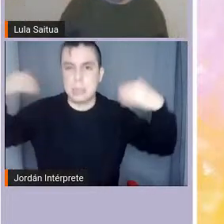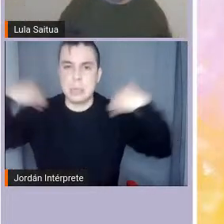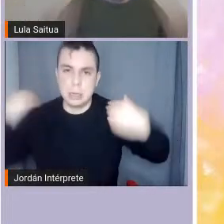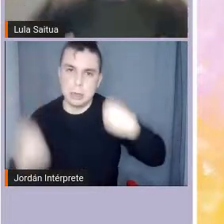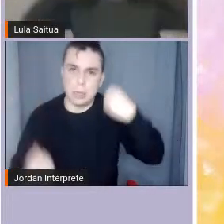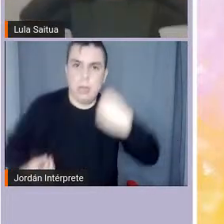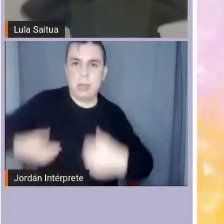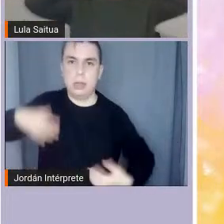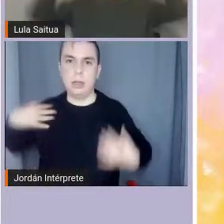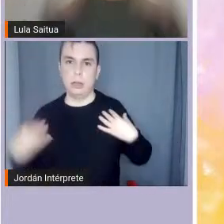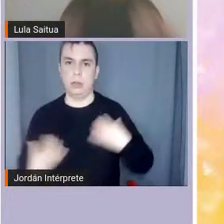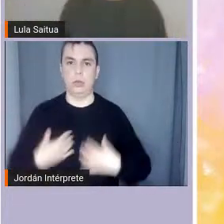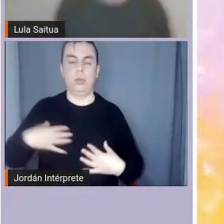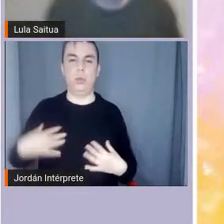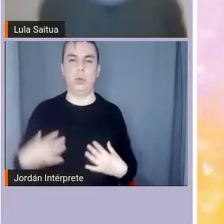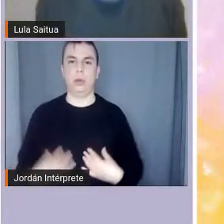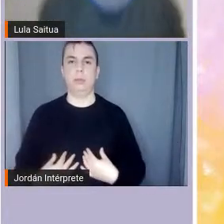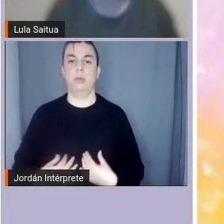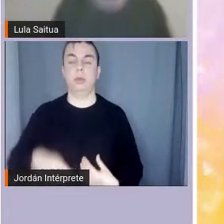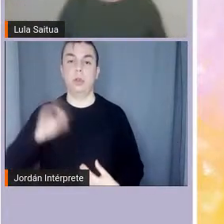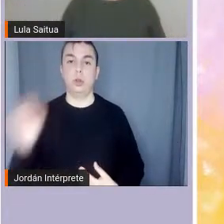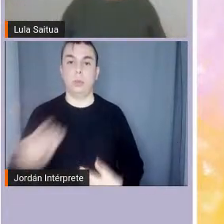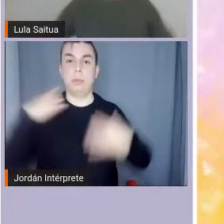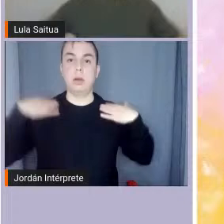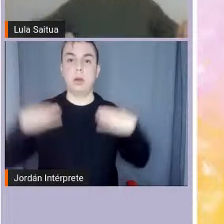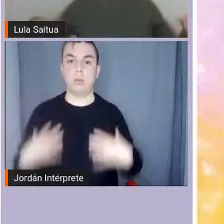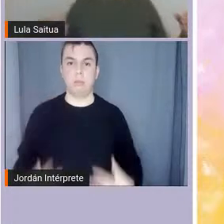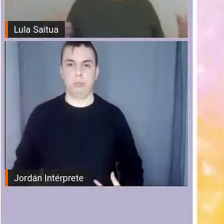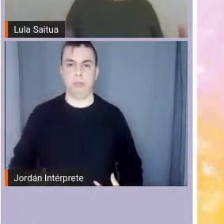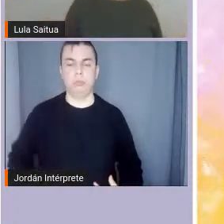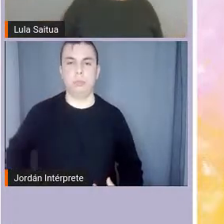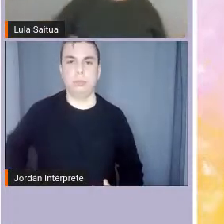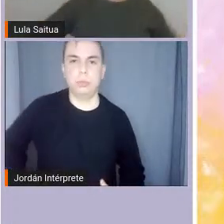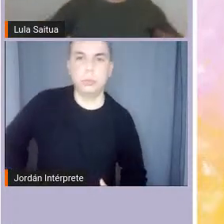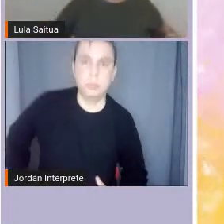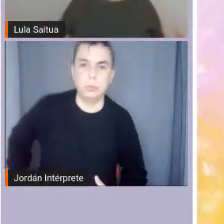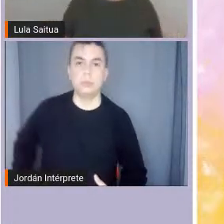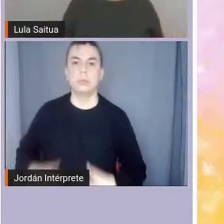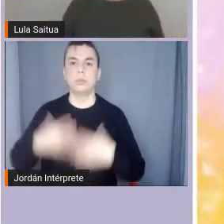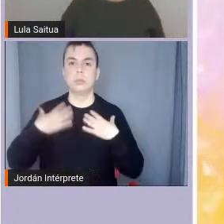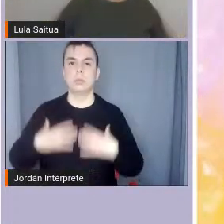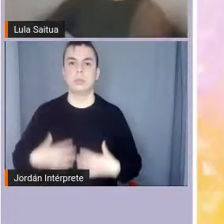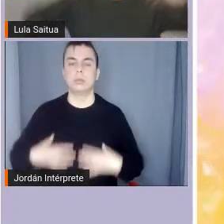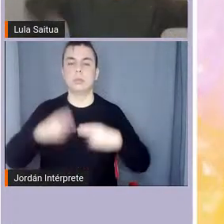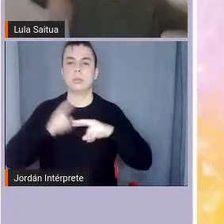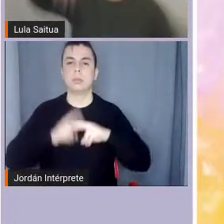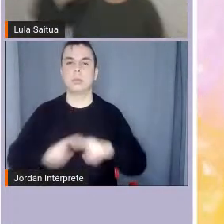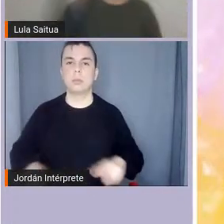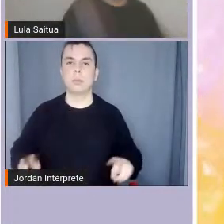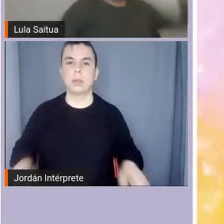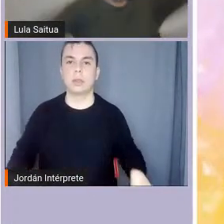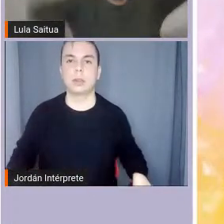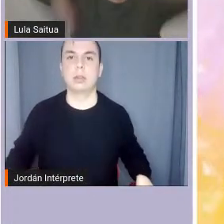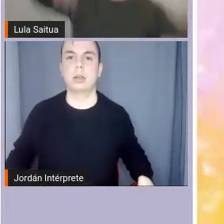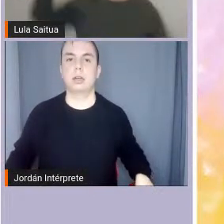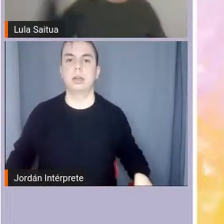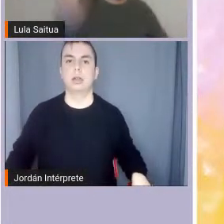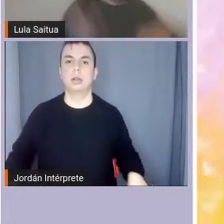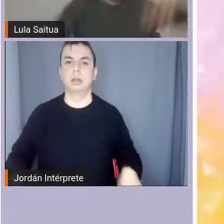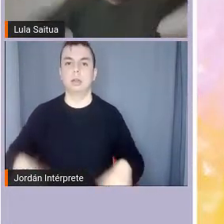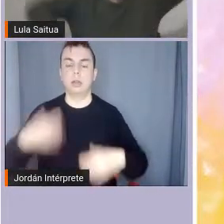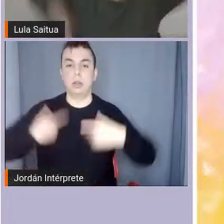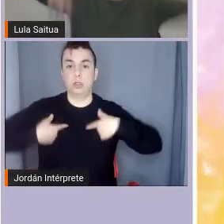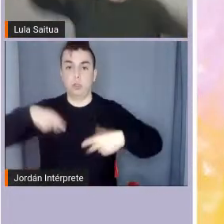nuestro cuerpo. Lo primero es la postura corporal, relajar y activar el cuerpo. Relajar soltando, yo